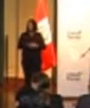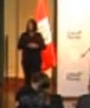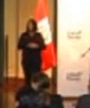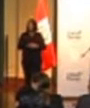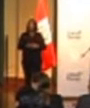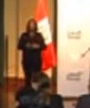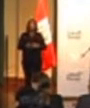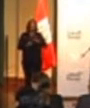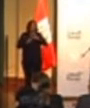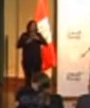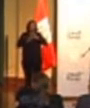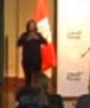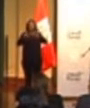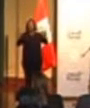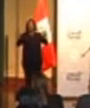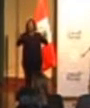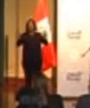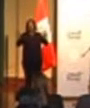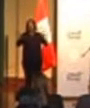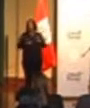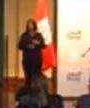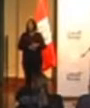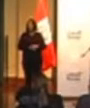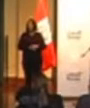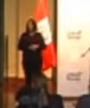expresar públicamente